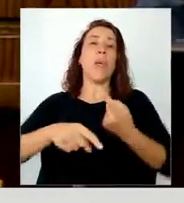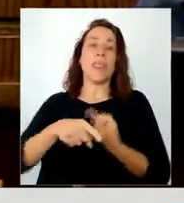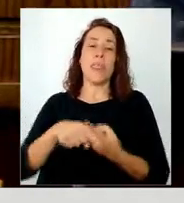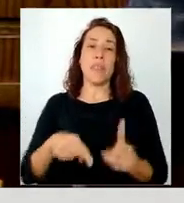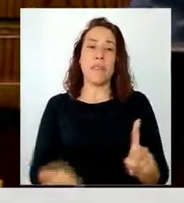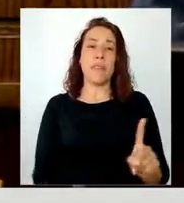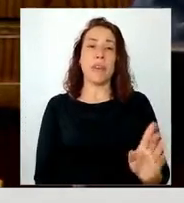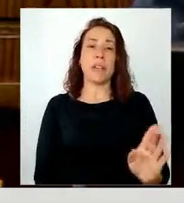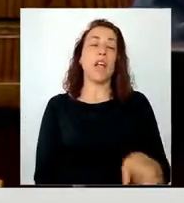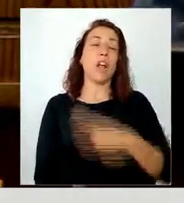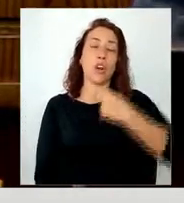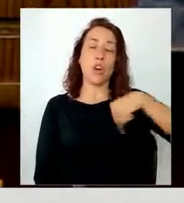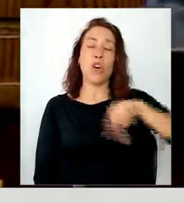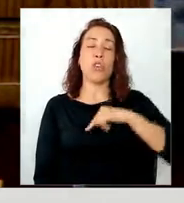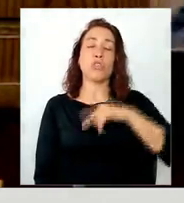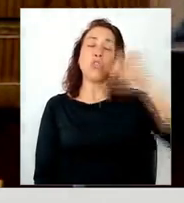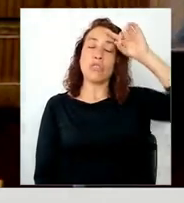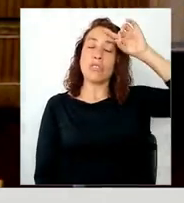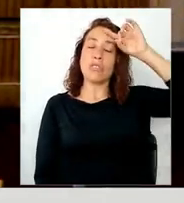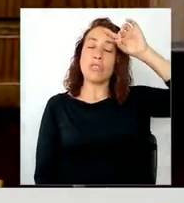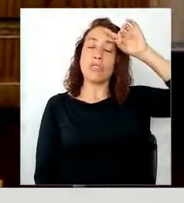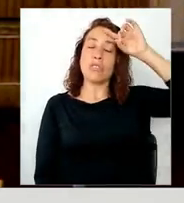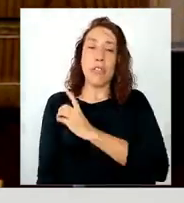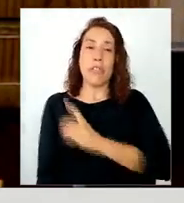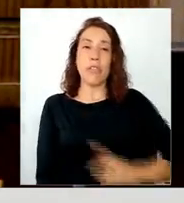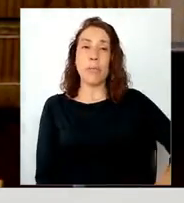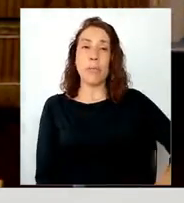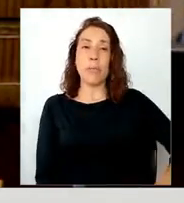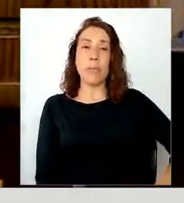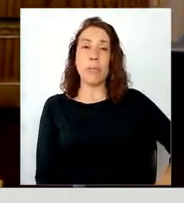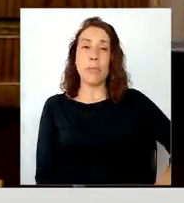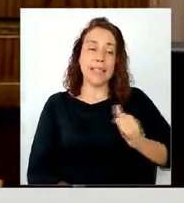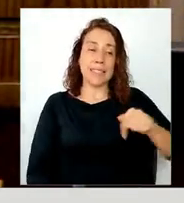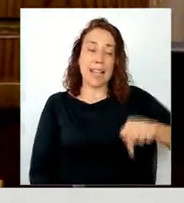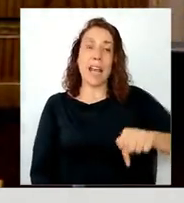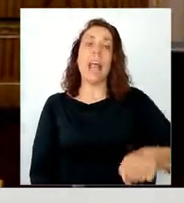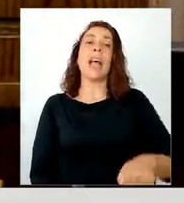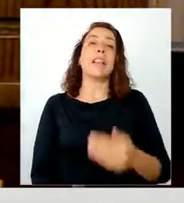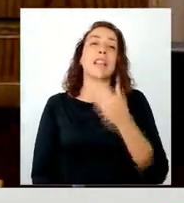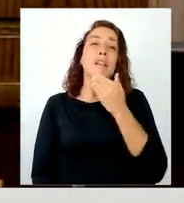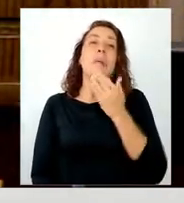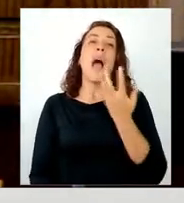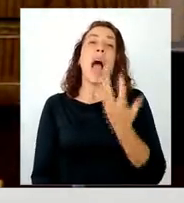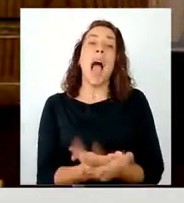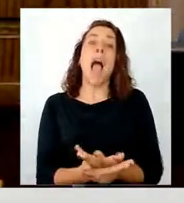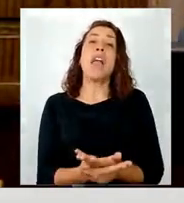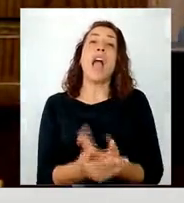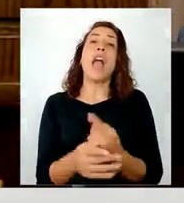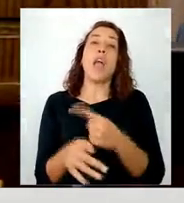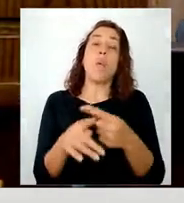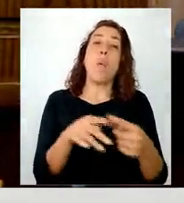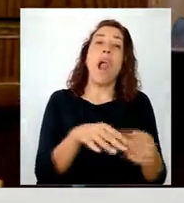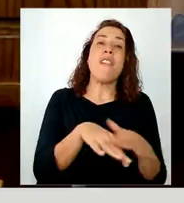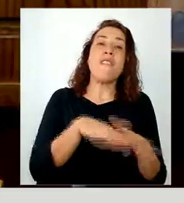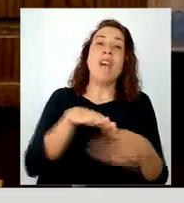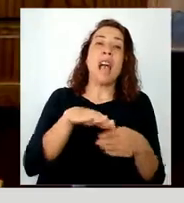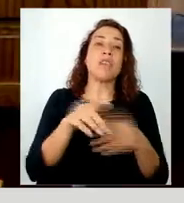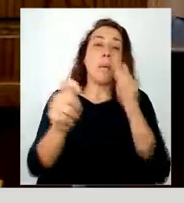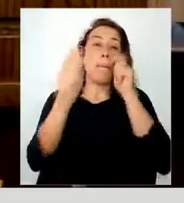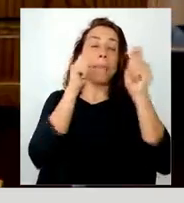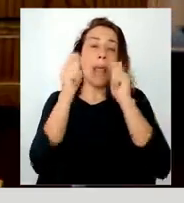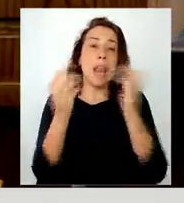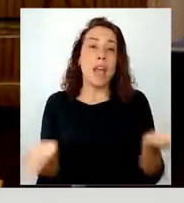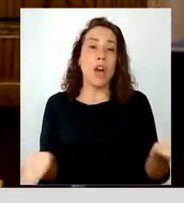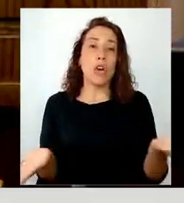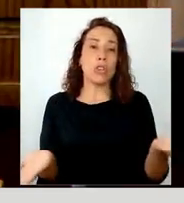todos los parlamentarios acá presentes que igualmente quedan espacios peligrosos y grises siempre